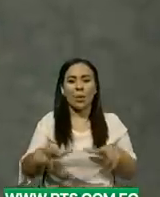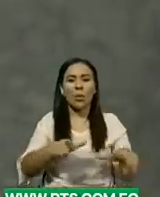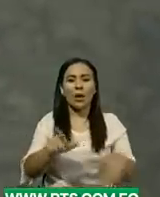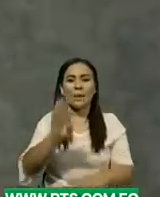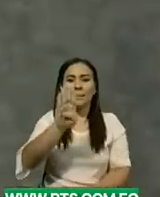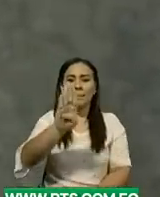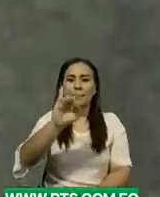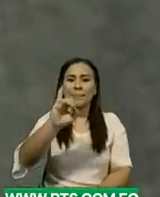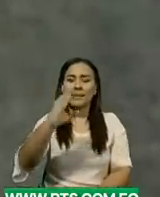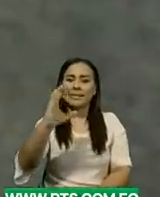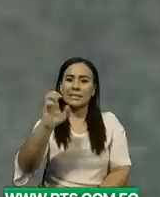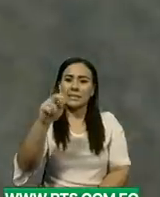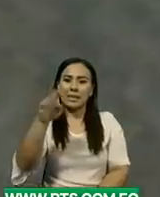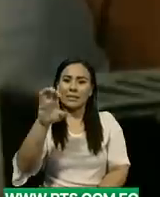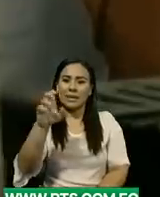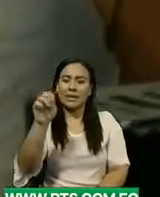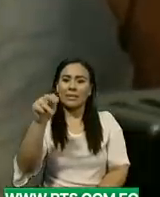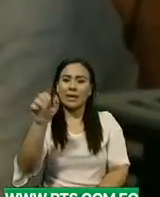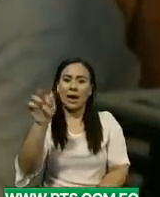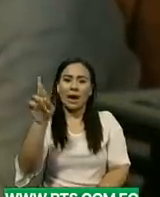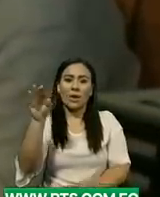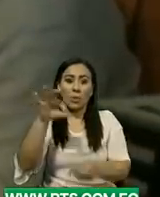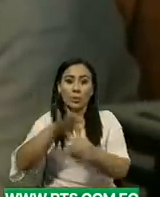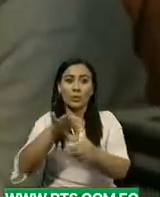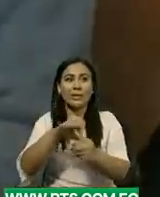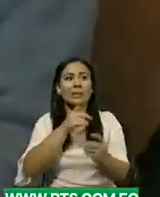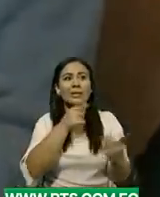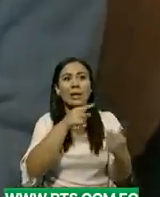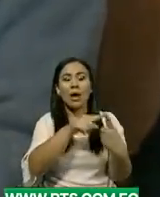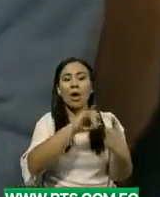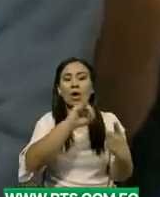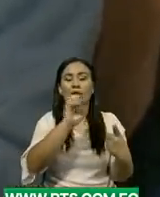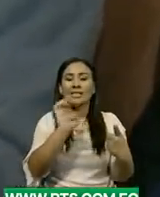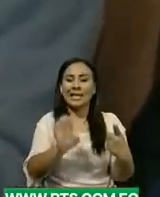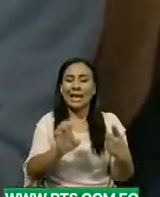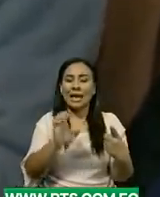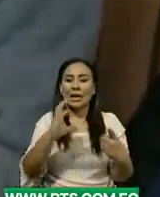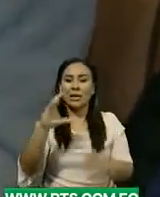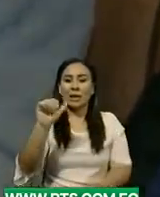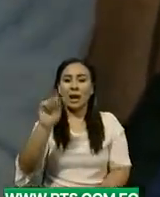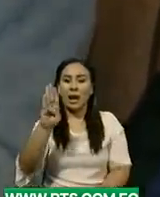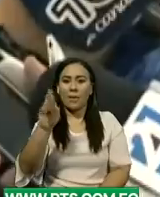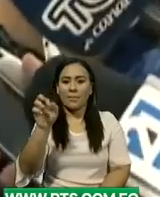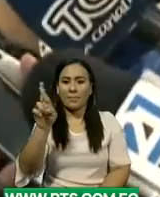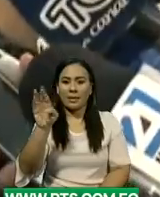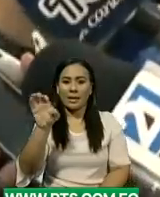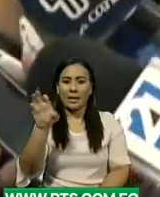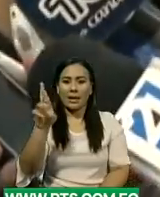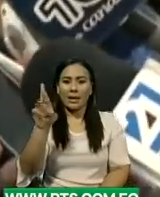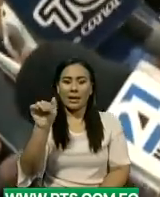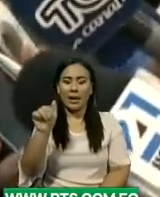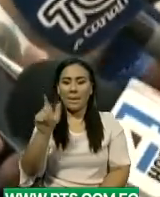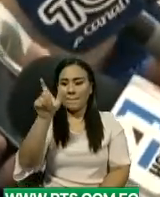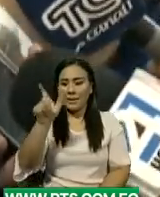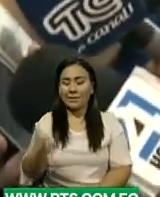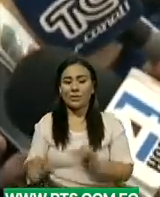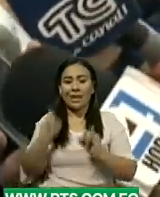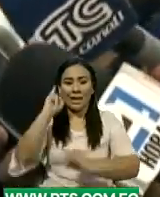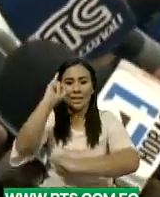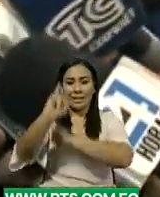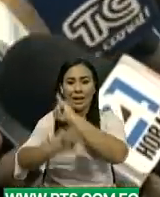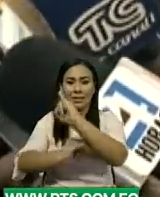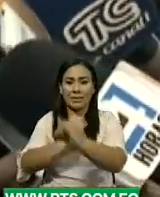la votación se desarrolló con la presencia del consejero José Cabrera y observadores internacionales. Este proceso viene desde